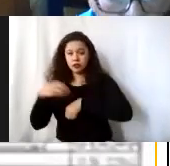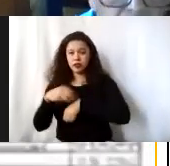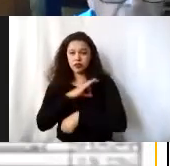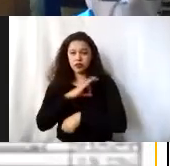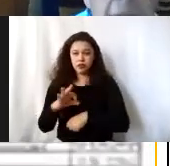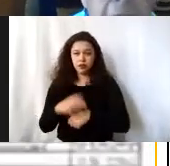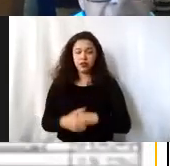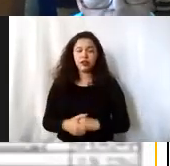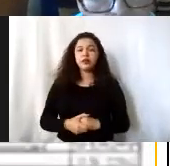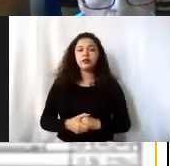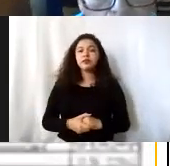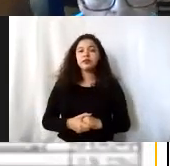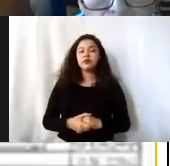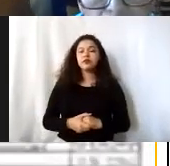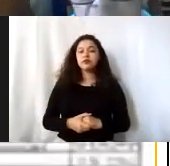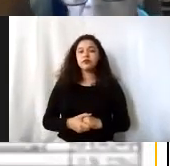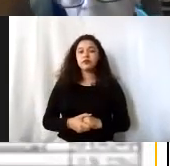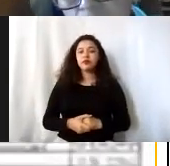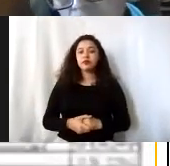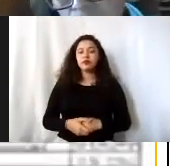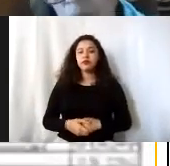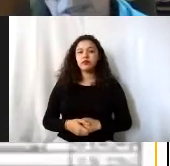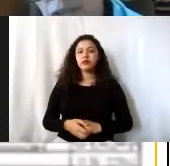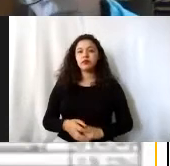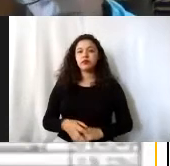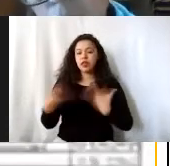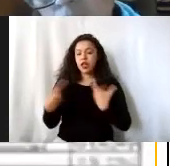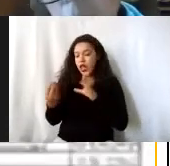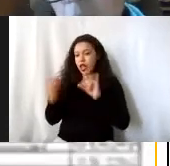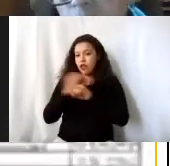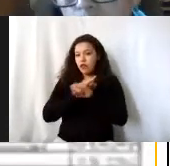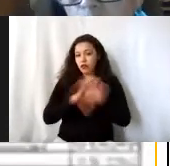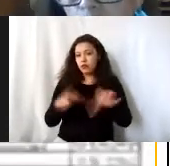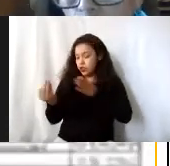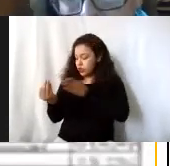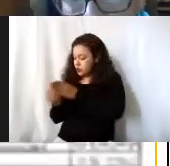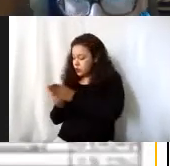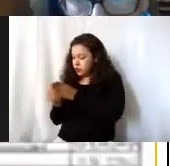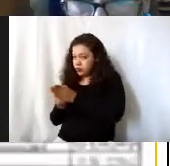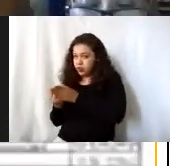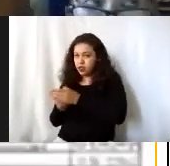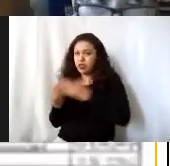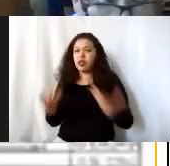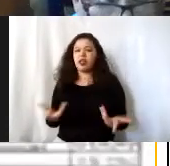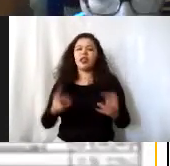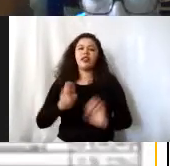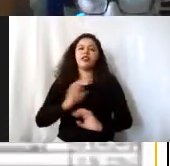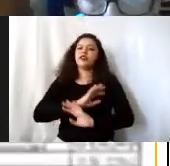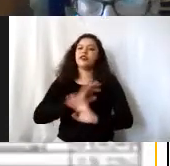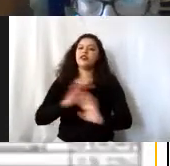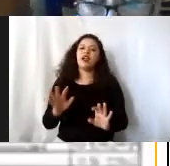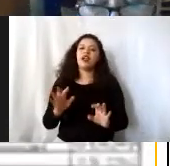al final, es la confidencialidad de la información. Esto incluso ya hay toda una